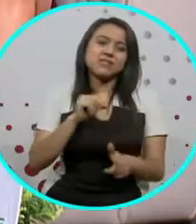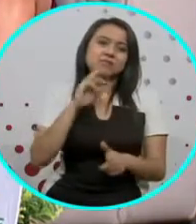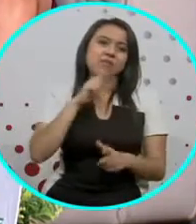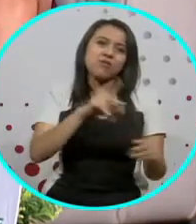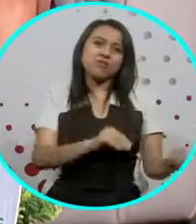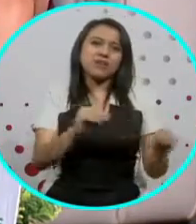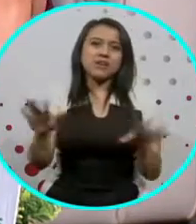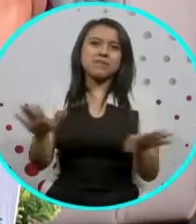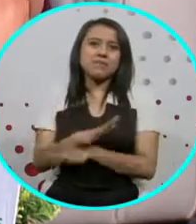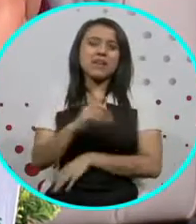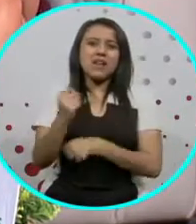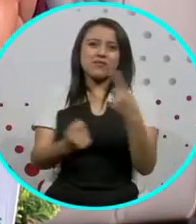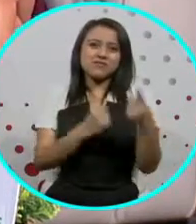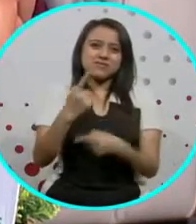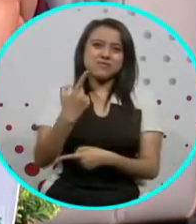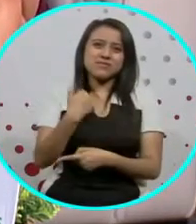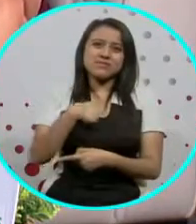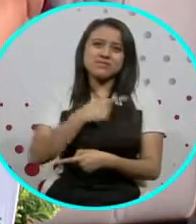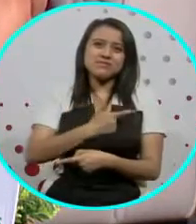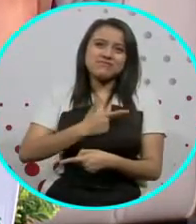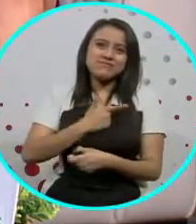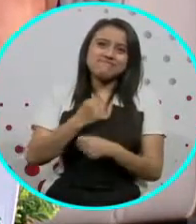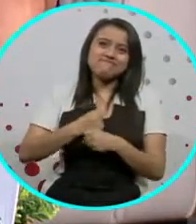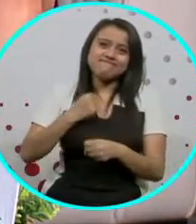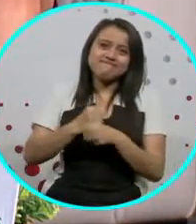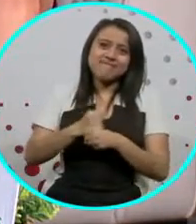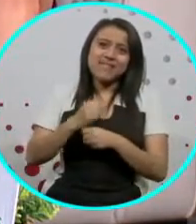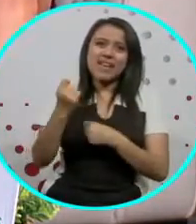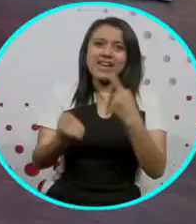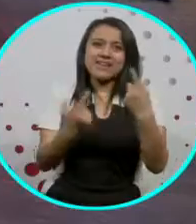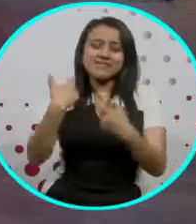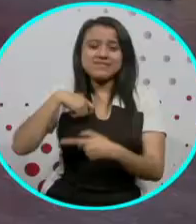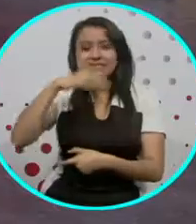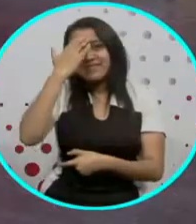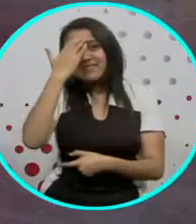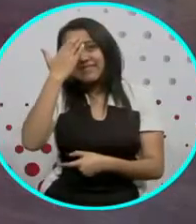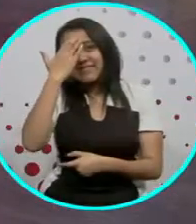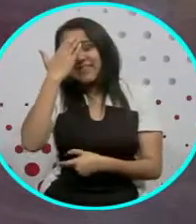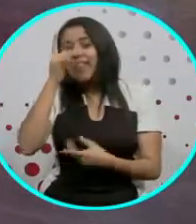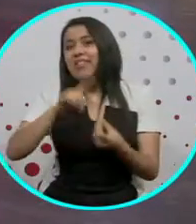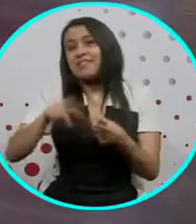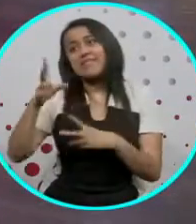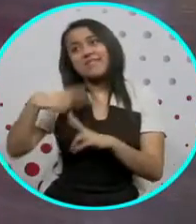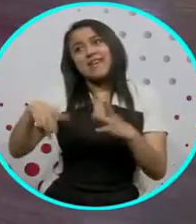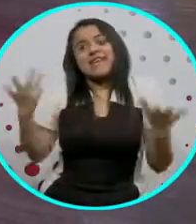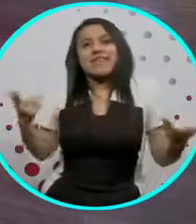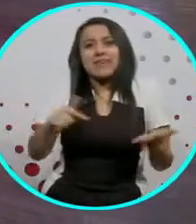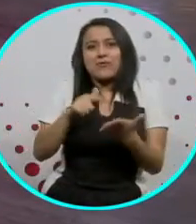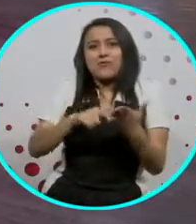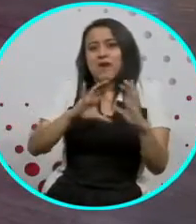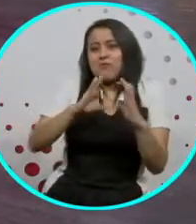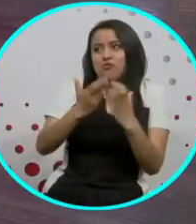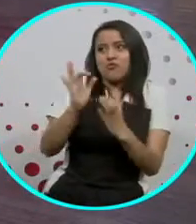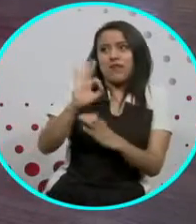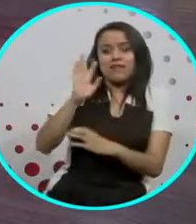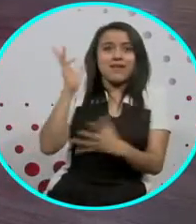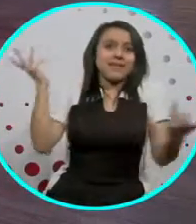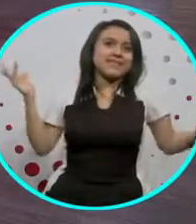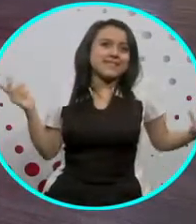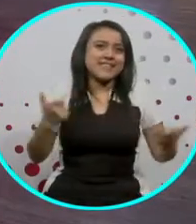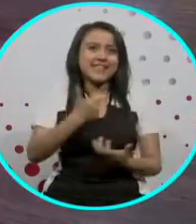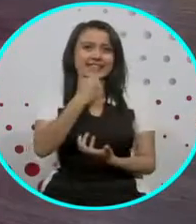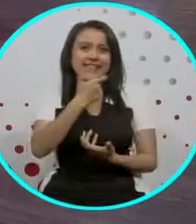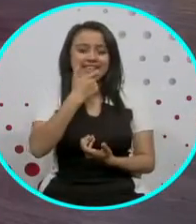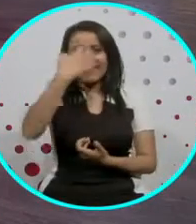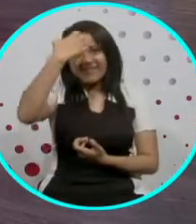movido. ¿Quién sabe? Hay unos a los que les gusta sufrir. Hijo. He conocido algunos. No, es que ¿de dónde vienes? ¿De qué planeta? No, pues depende de las